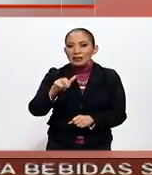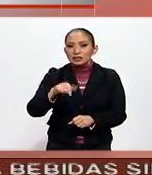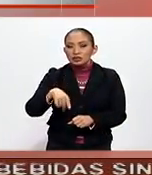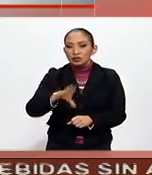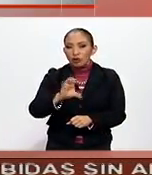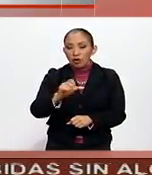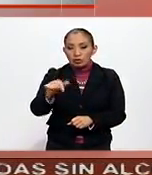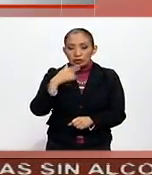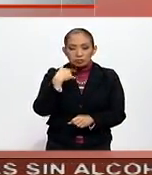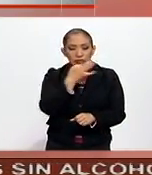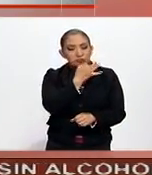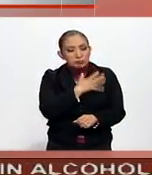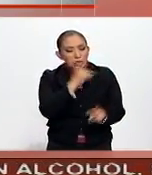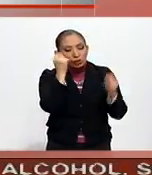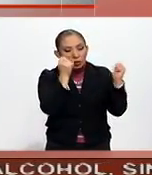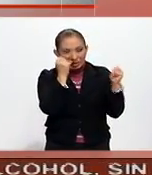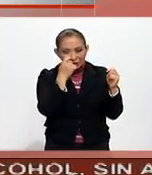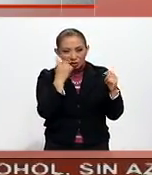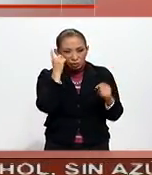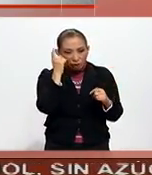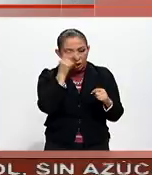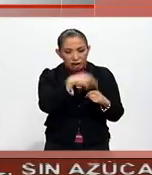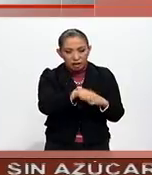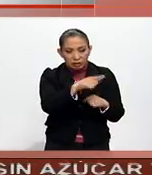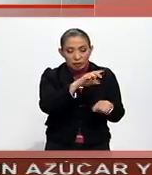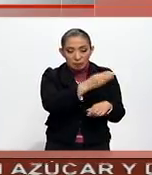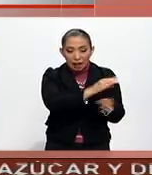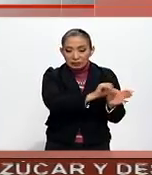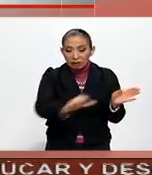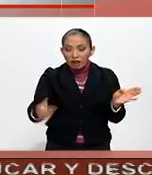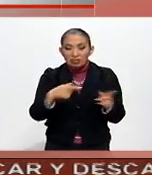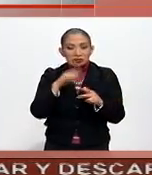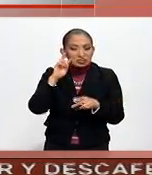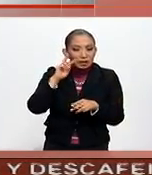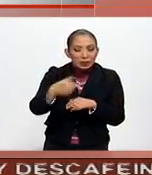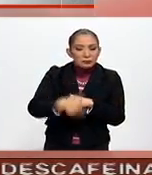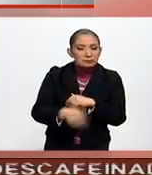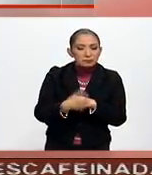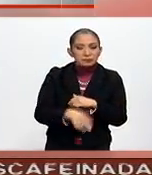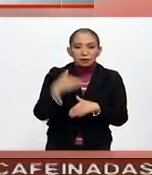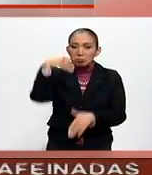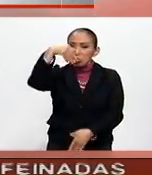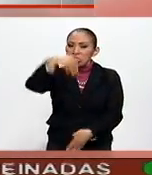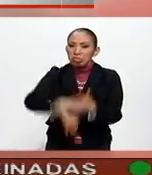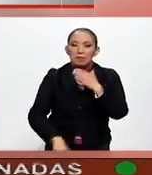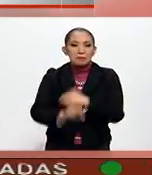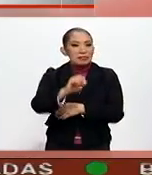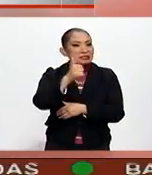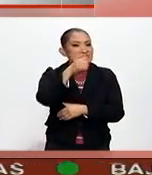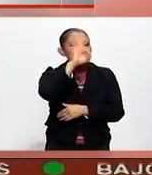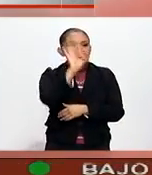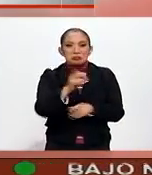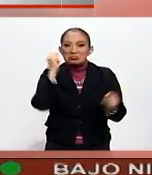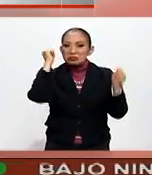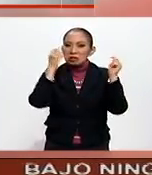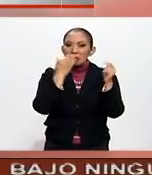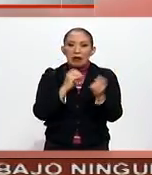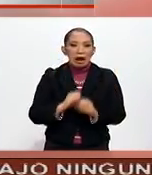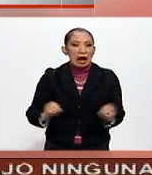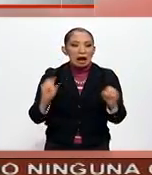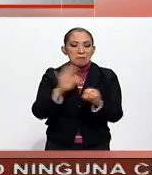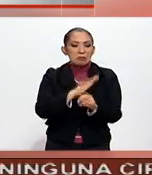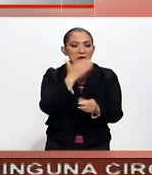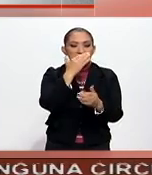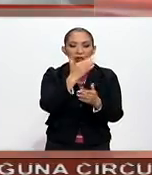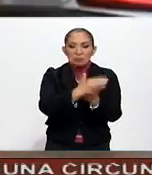a los informes del sector turístico del mes de mayo, a la fecha se tienen registrada una baja del 26% por estos